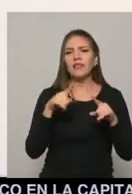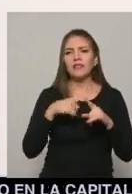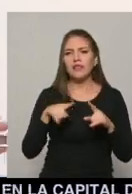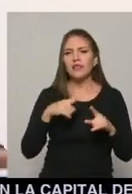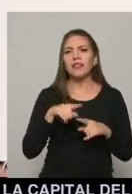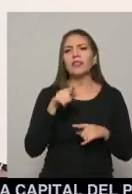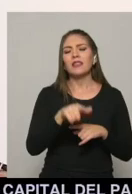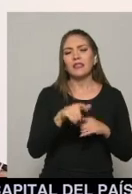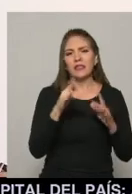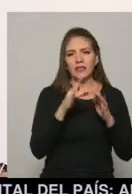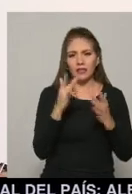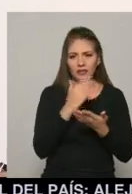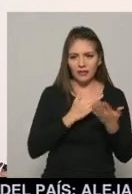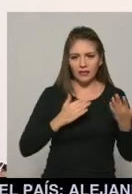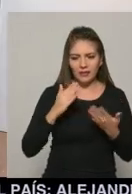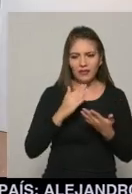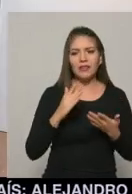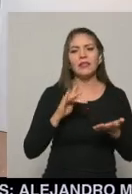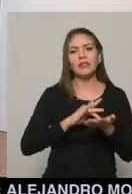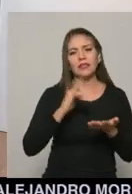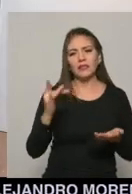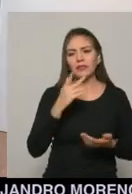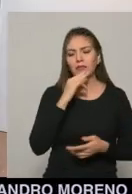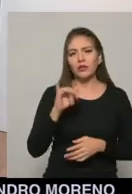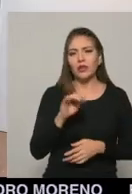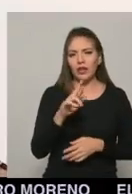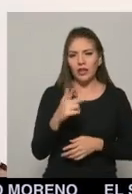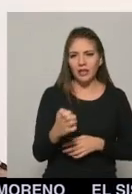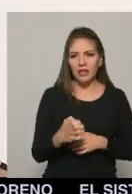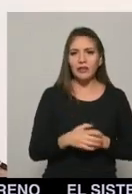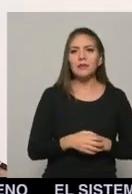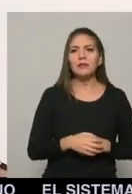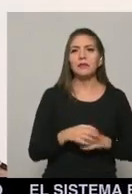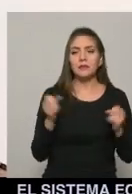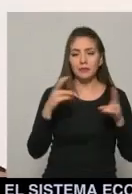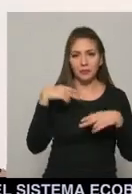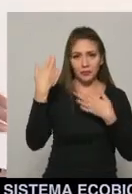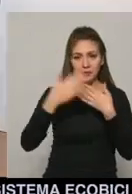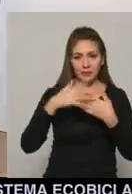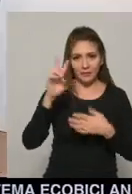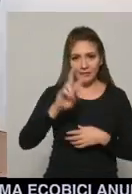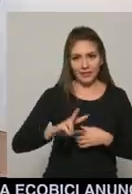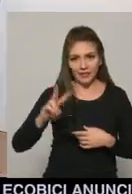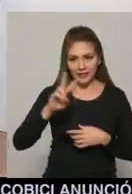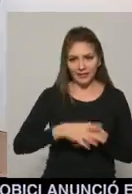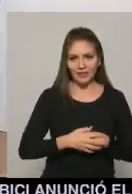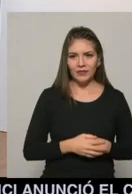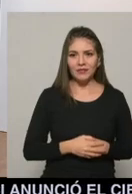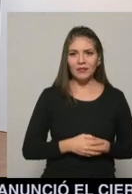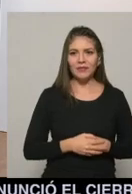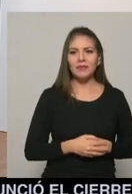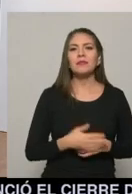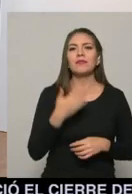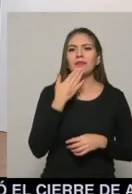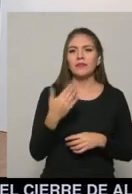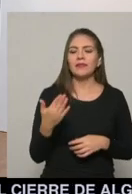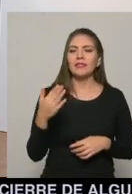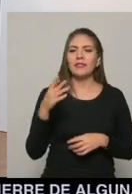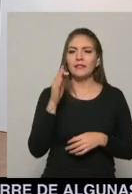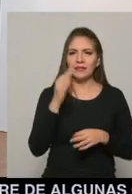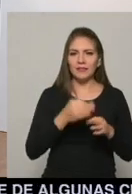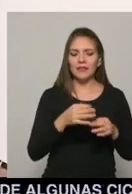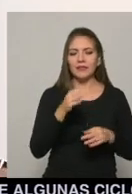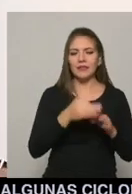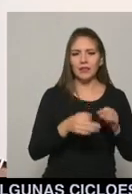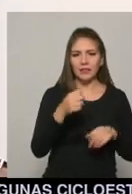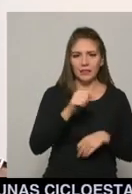redes sociales. Muchas gracias, Jorge. Muchas gracias, Mariana, un gusto. Nos vemos próximo viernes. Nos vemos el viernes. ¿Sale? Bueno, que tengas un bellísimo fin de semana. Igualmente. Nos